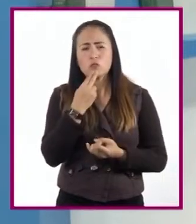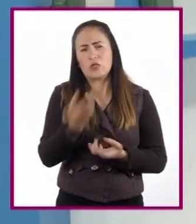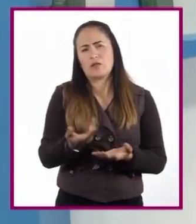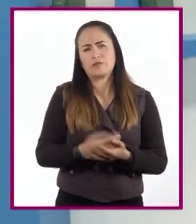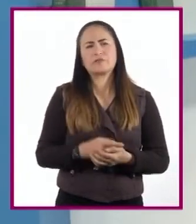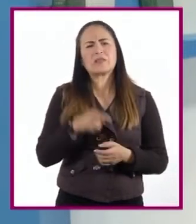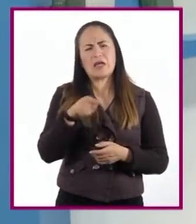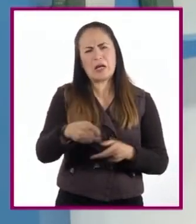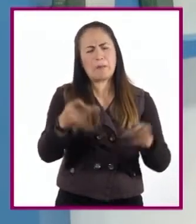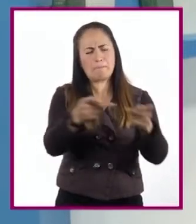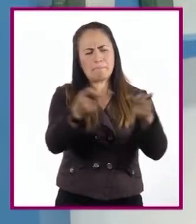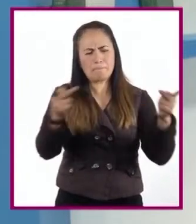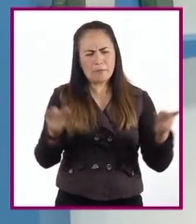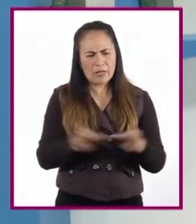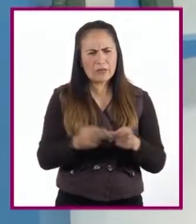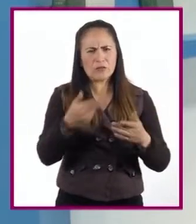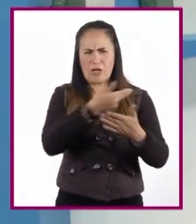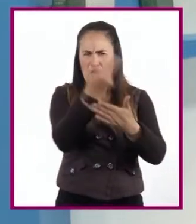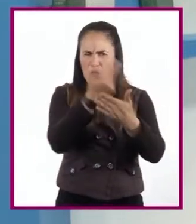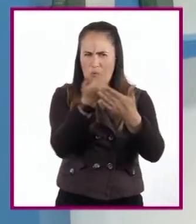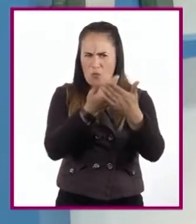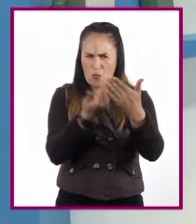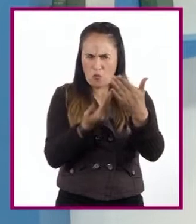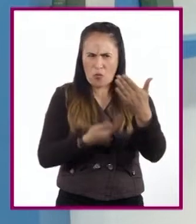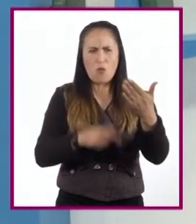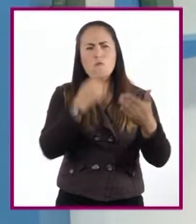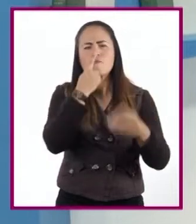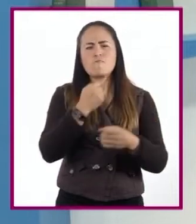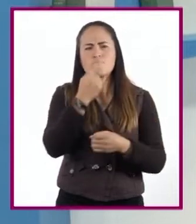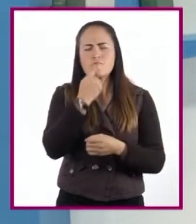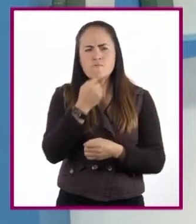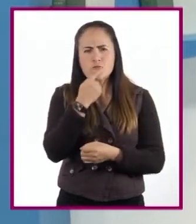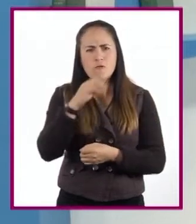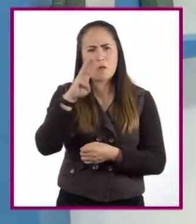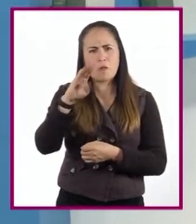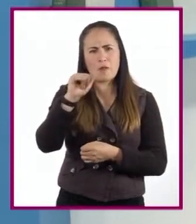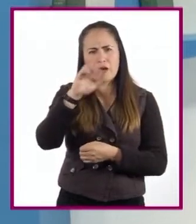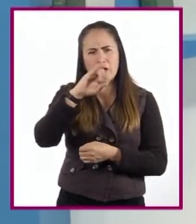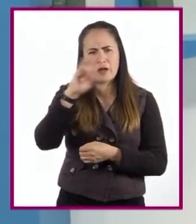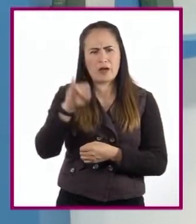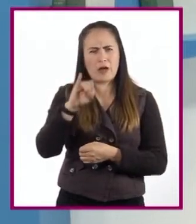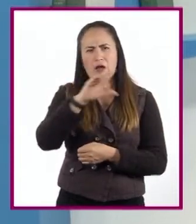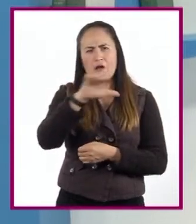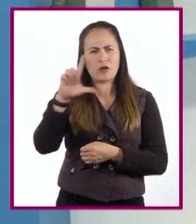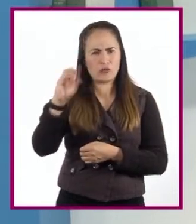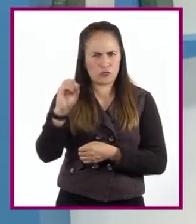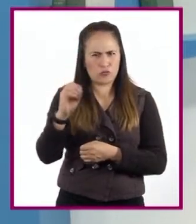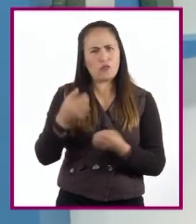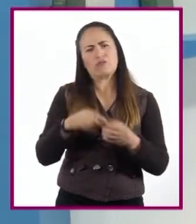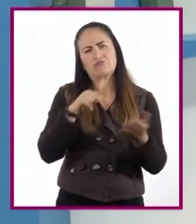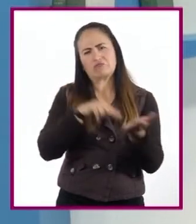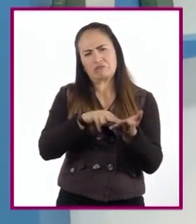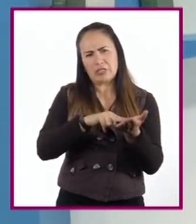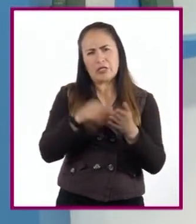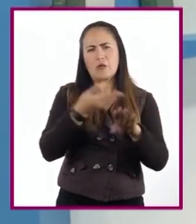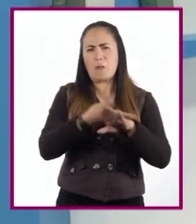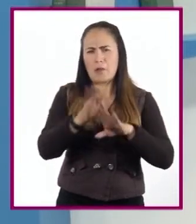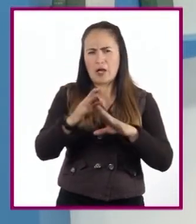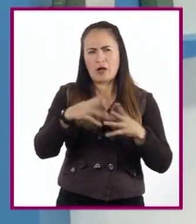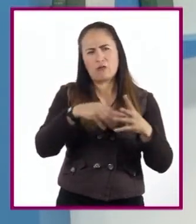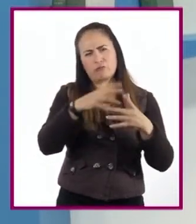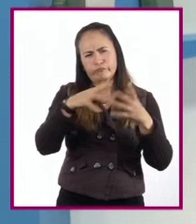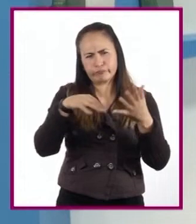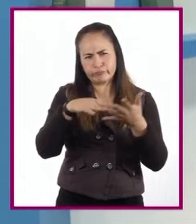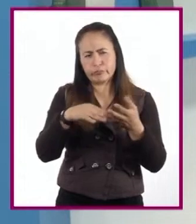general estaban decoradas y pintadas de colores rojo, bayo, negro, blanco y combinaciones de ellos. Además